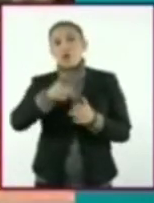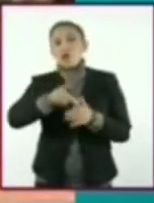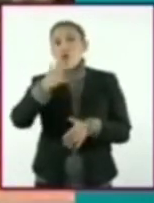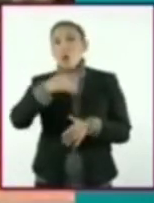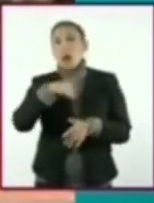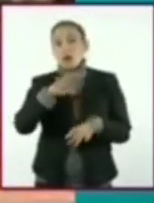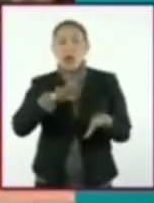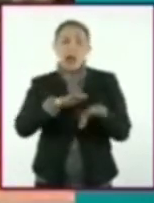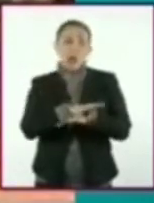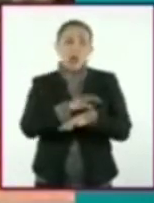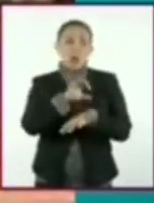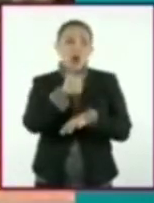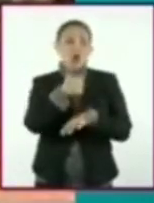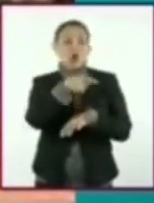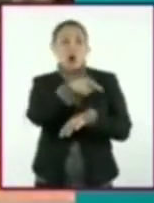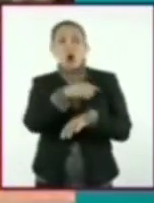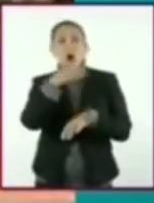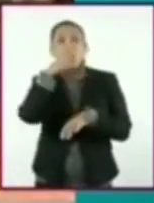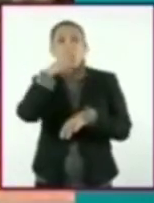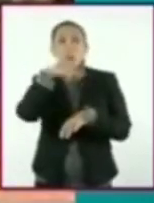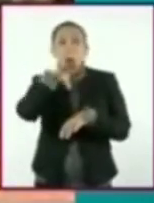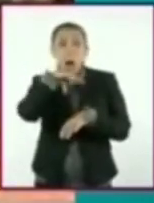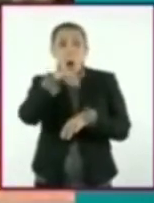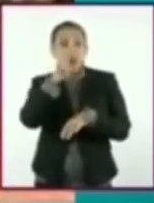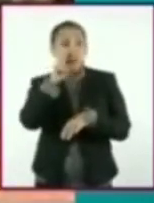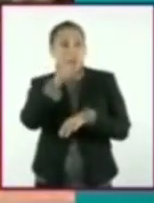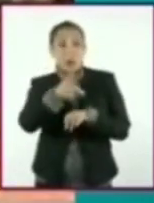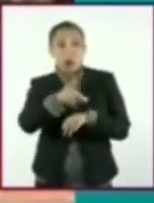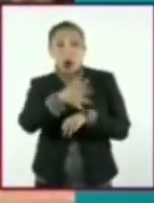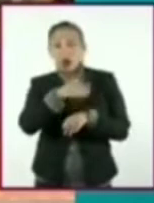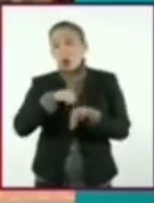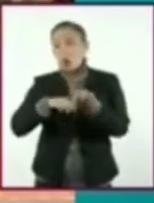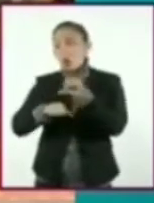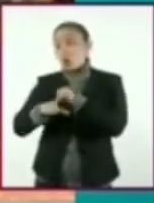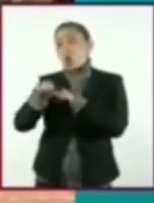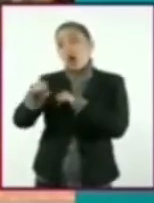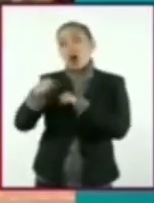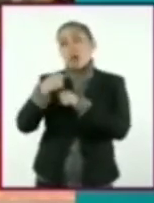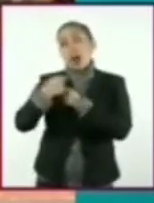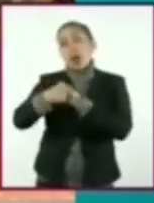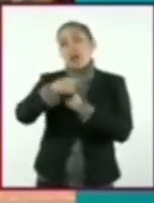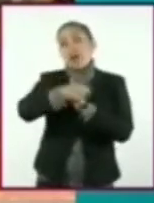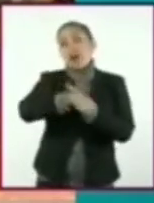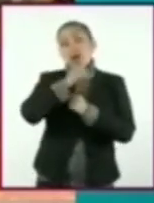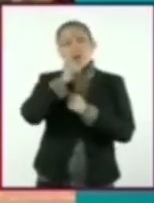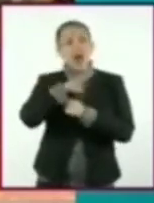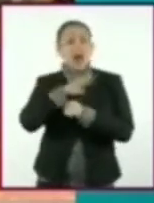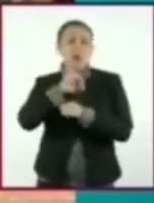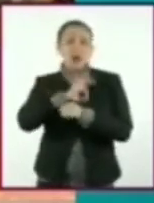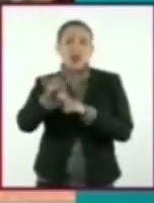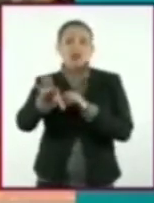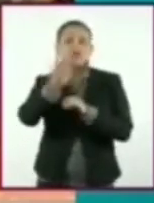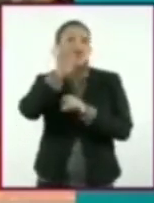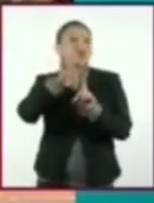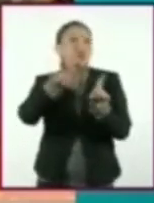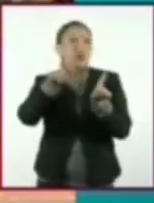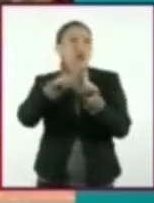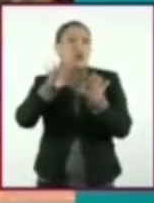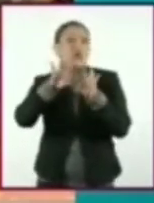puedes reemplazar por el mango. Si el mango está muy caro, puedes reemplazarlo por el plátano también. Siempre hay opción